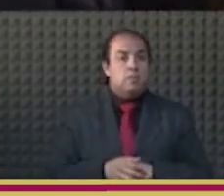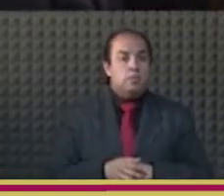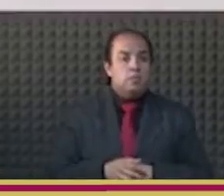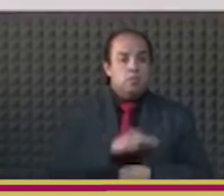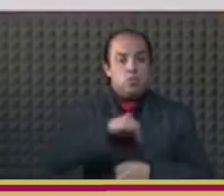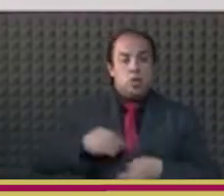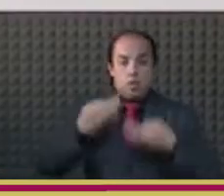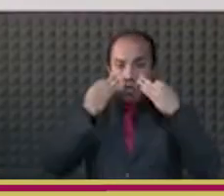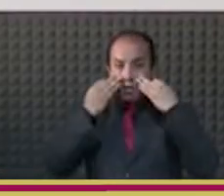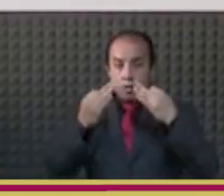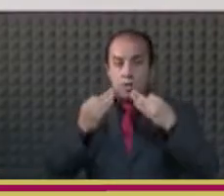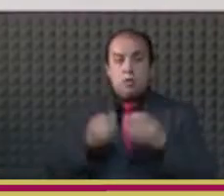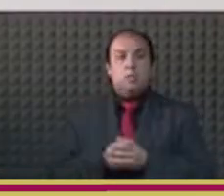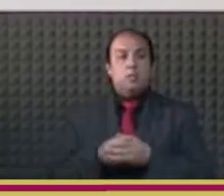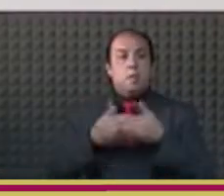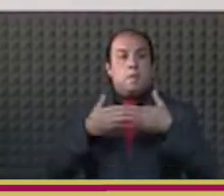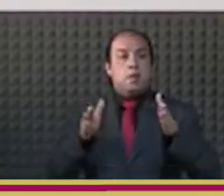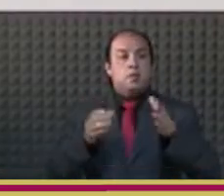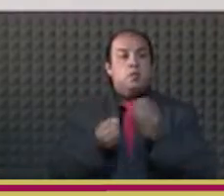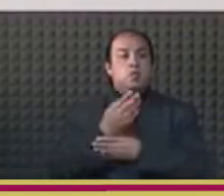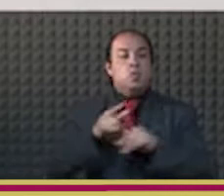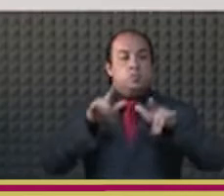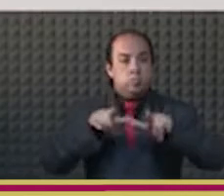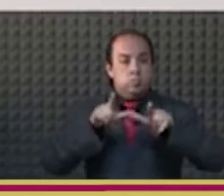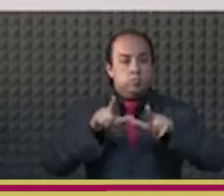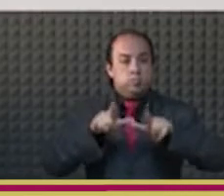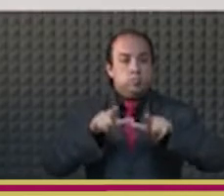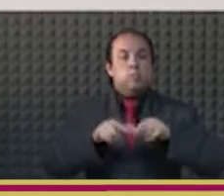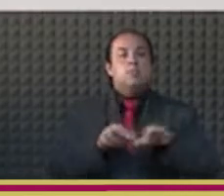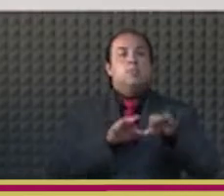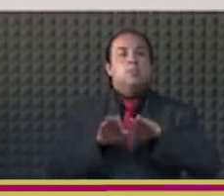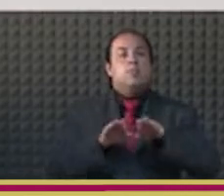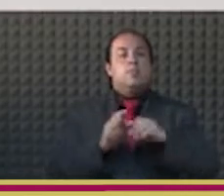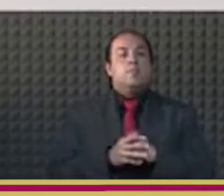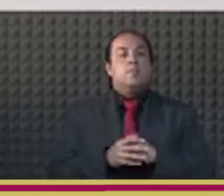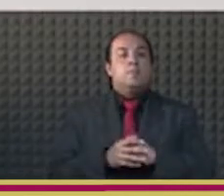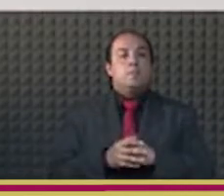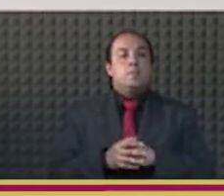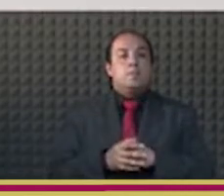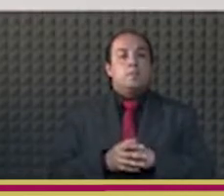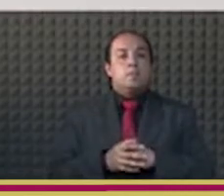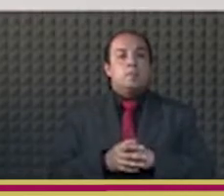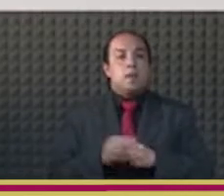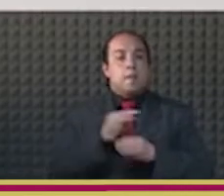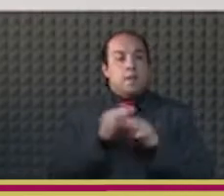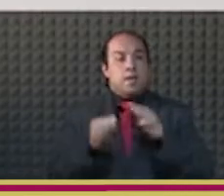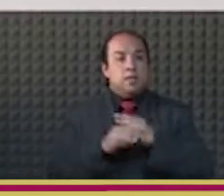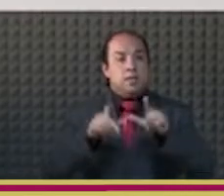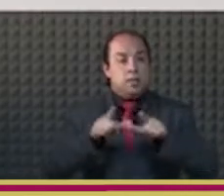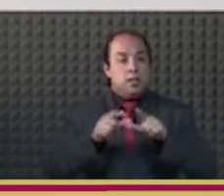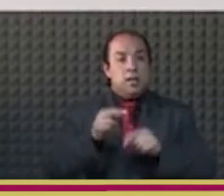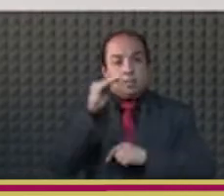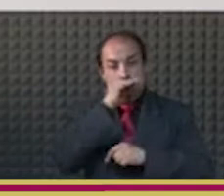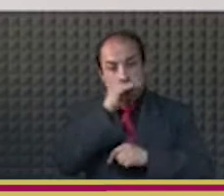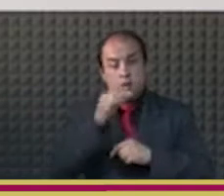hemos sido testigos del lanzamiento de un nuevo portal del empleo, herramienta digital gratuita que sin duda será de gran utilidad para